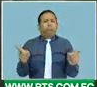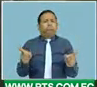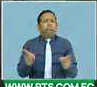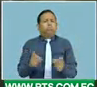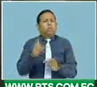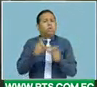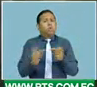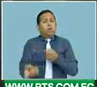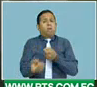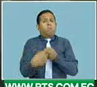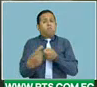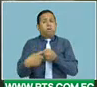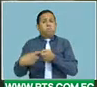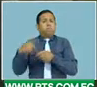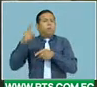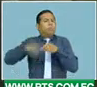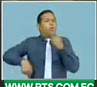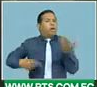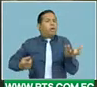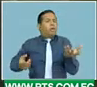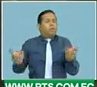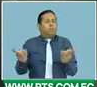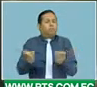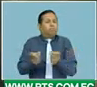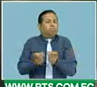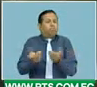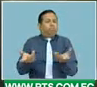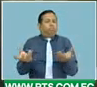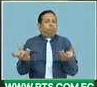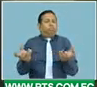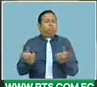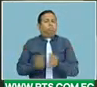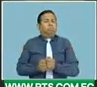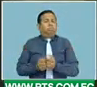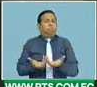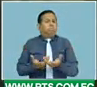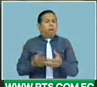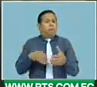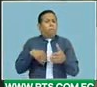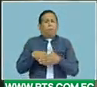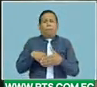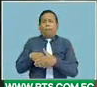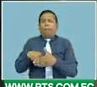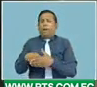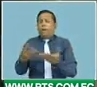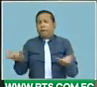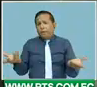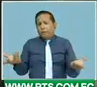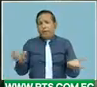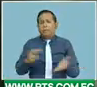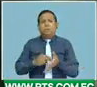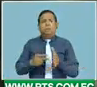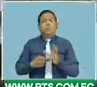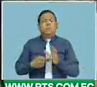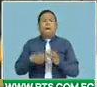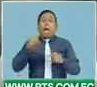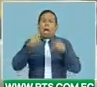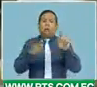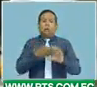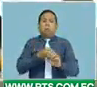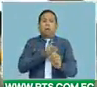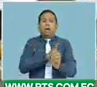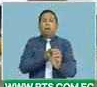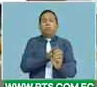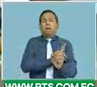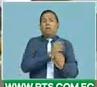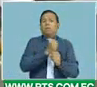universidad. Entonces disminuimos cantidad de cupos para ingreso, ponemos un montón de alumnos por aula, puede incrementarse la deserción. Aseguran